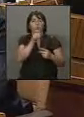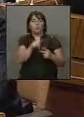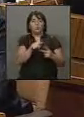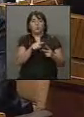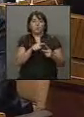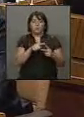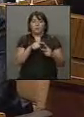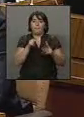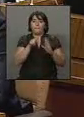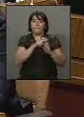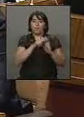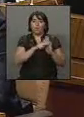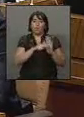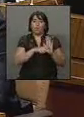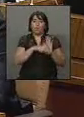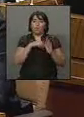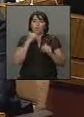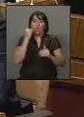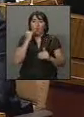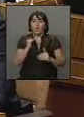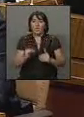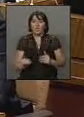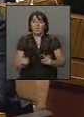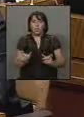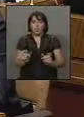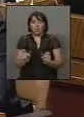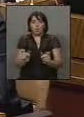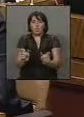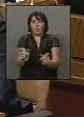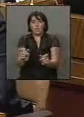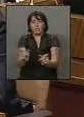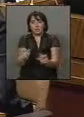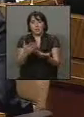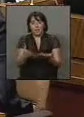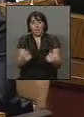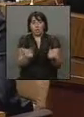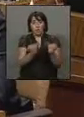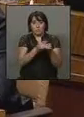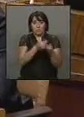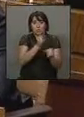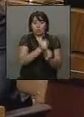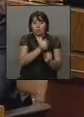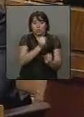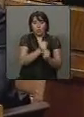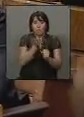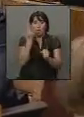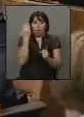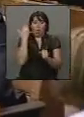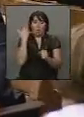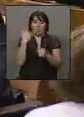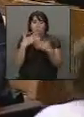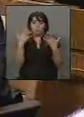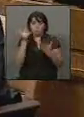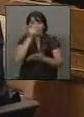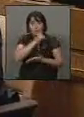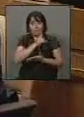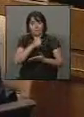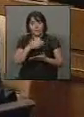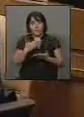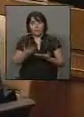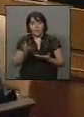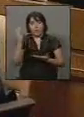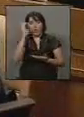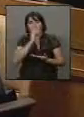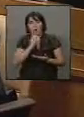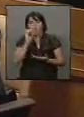El proyecto de los niños con cáncer es un proyecto que está en la Comisión de Trabajo hace bastante tiempo y estamos en la